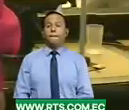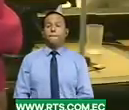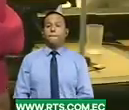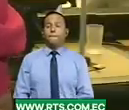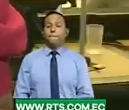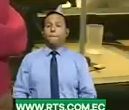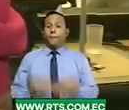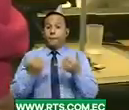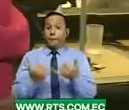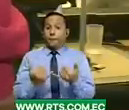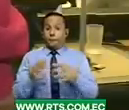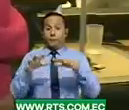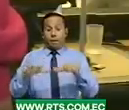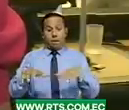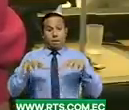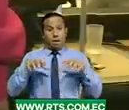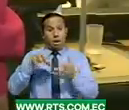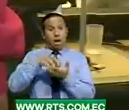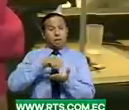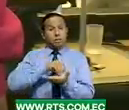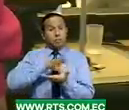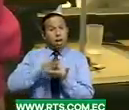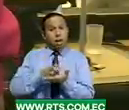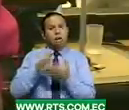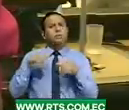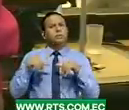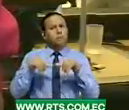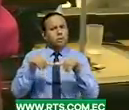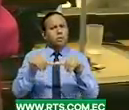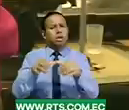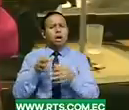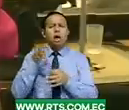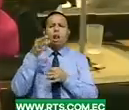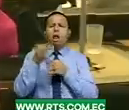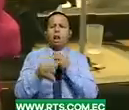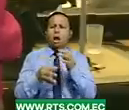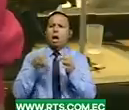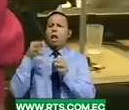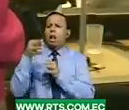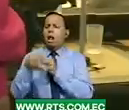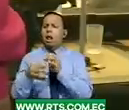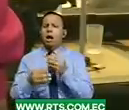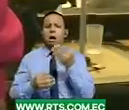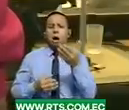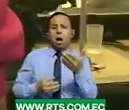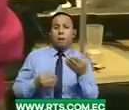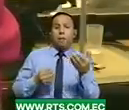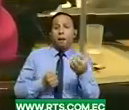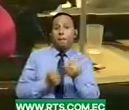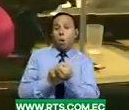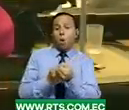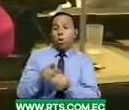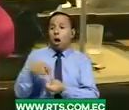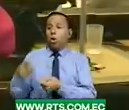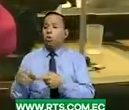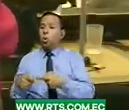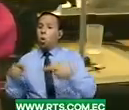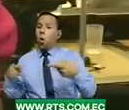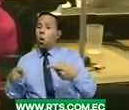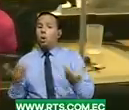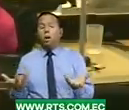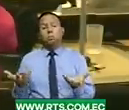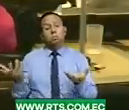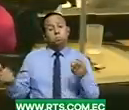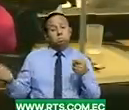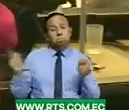Al momento los legisladores se encuentran interviniendo, ellos están mostrando sus posturas a favor y en contra de este juicio político. Ha sido un